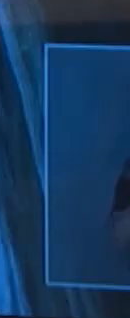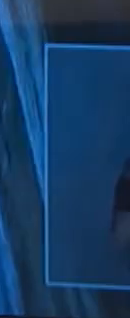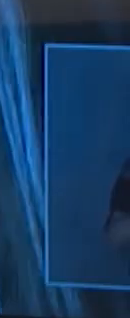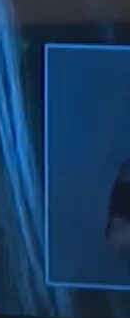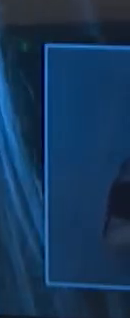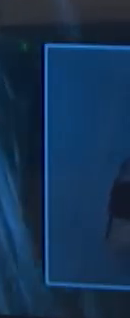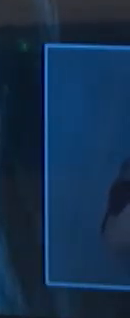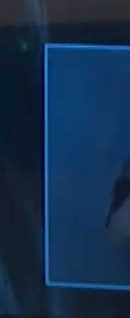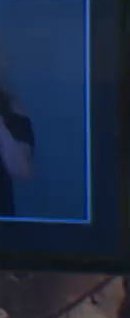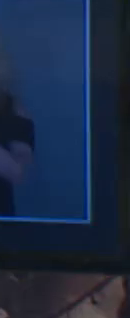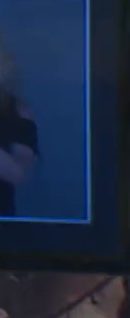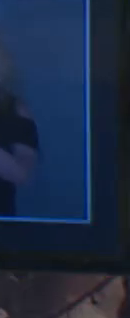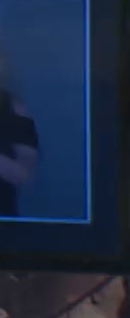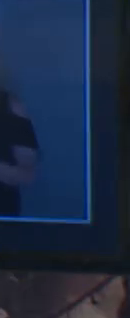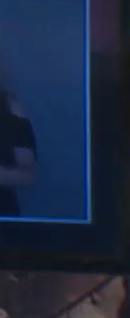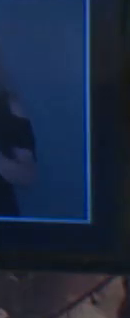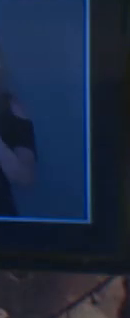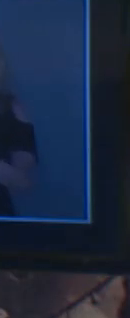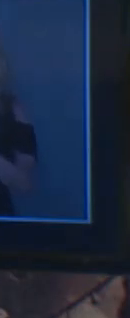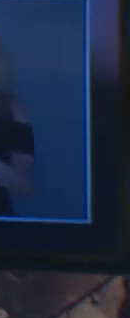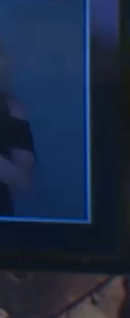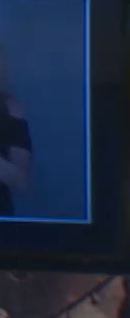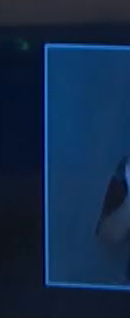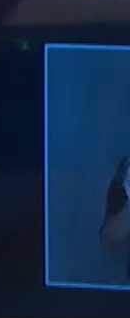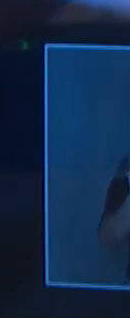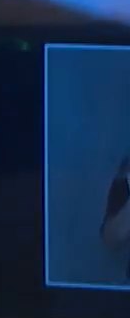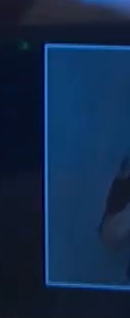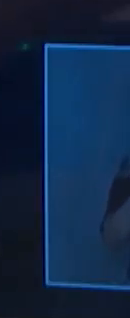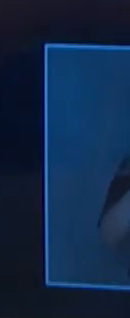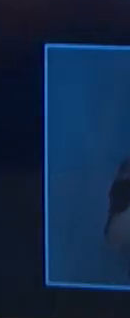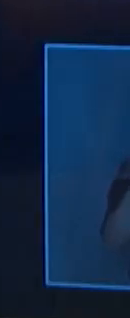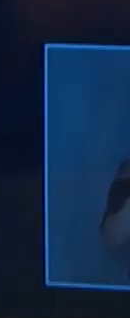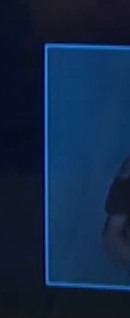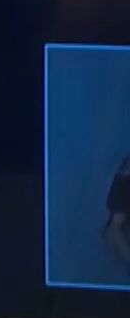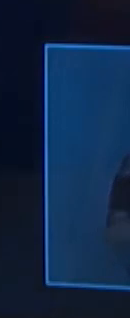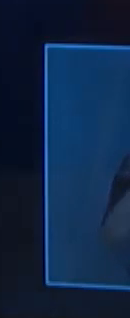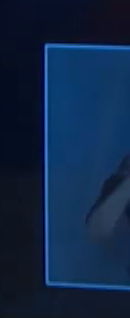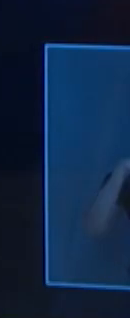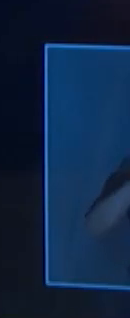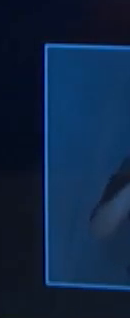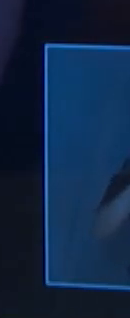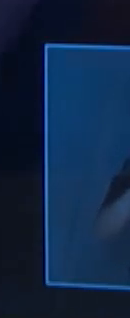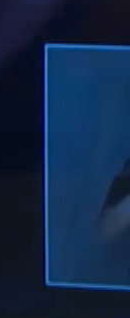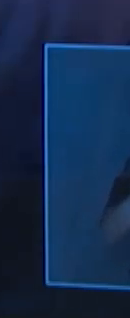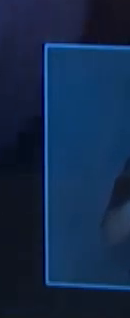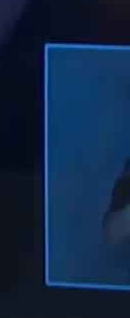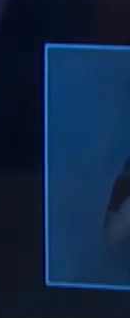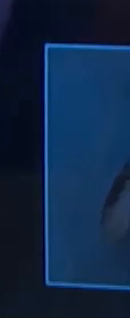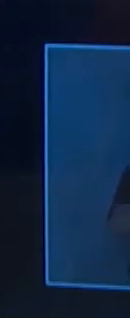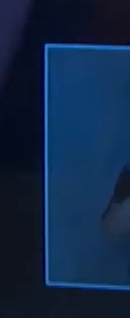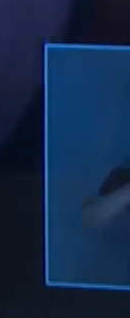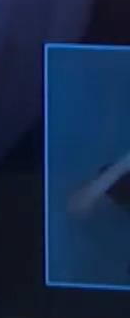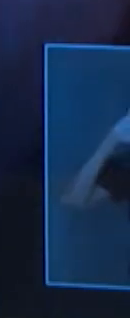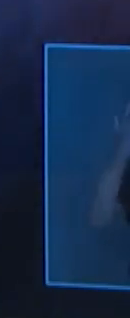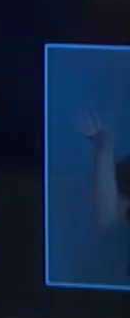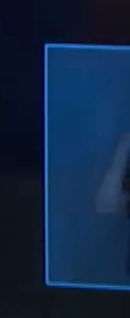muchísima gente así que muchísimas gracias a todos la gente y de todas aquellas personas que se quieran acercar y no sé bien hacia donde ahora saben dónde